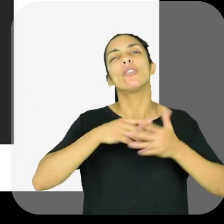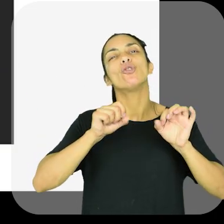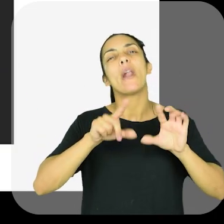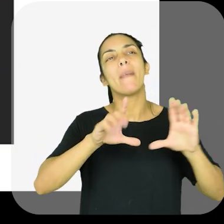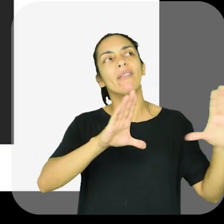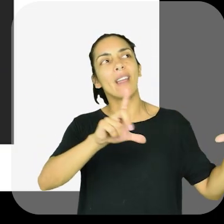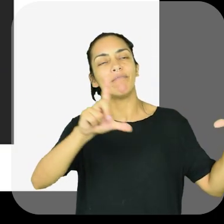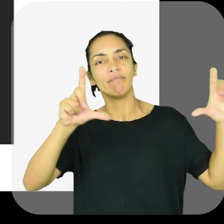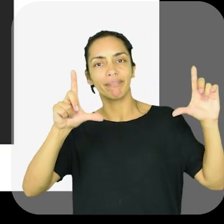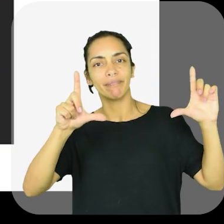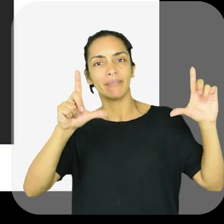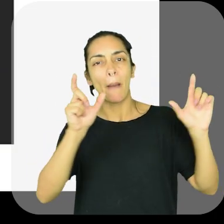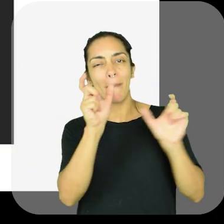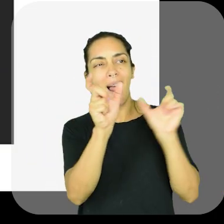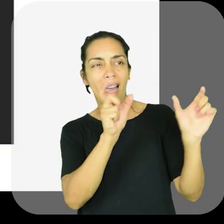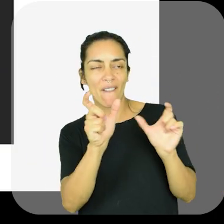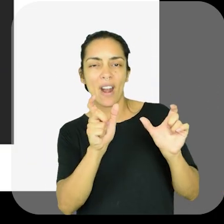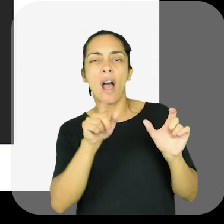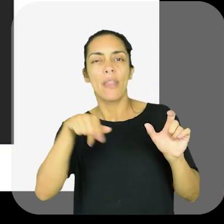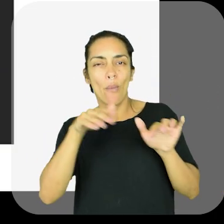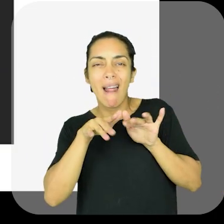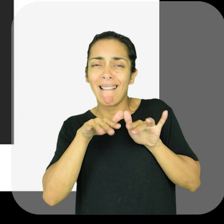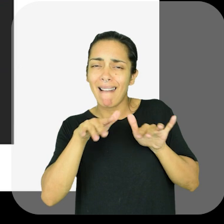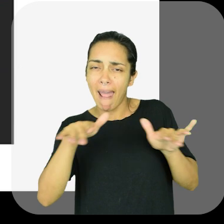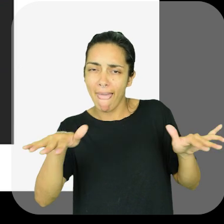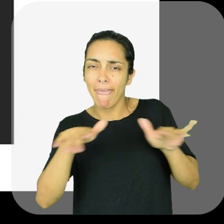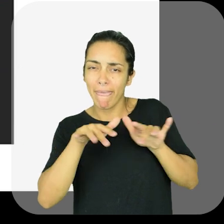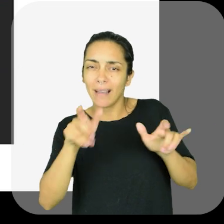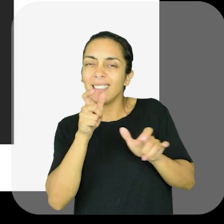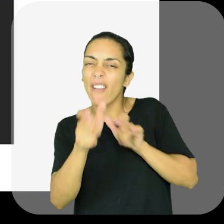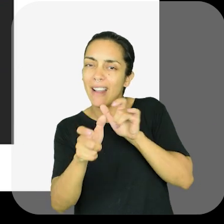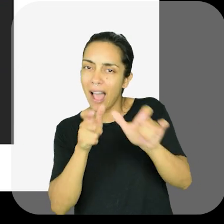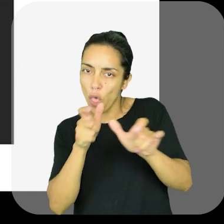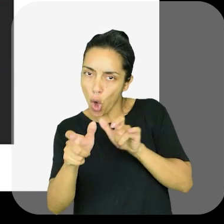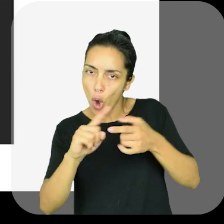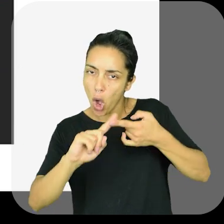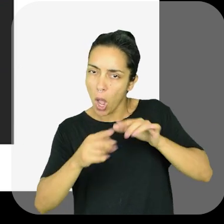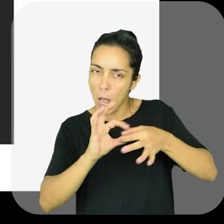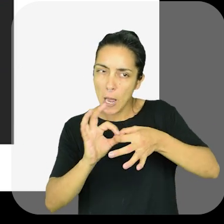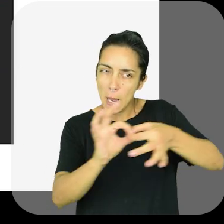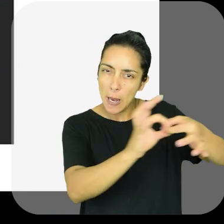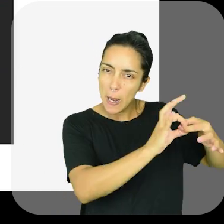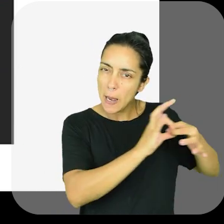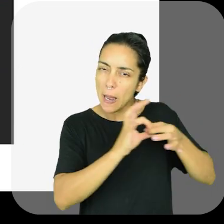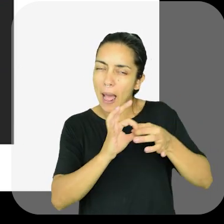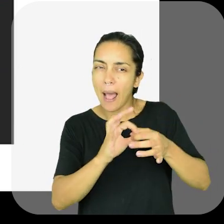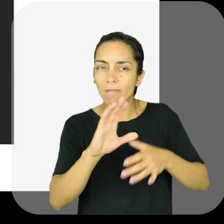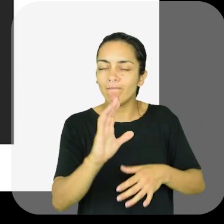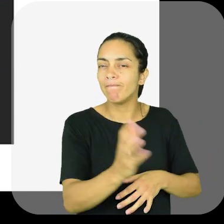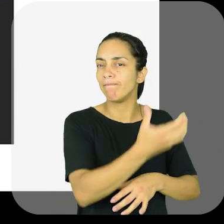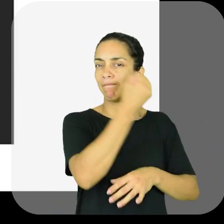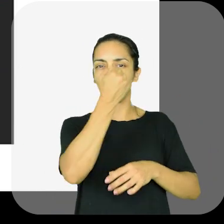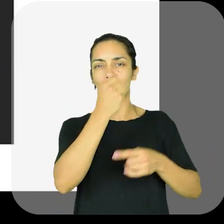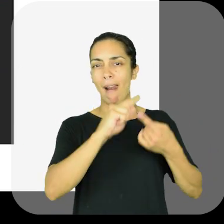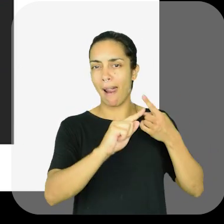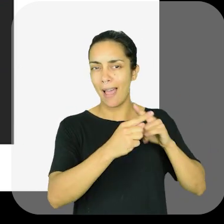nube de palabras, luego aparecen unas redes semánticas, unas redes que permiten encontrar tendencias,